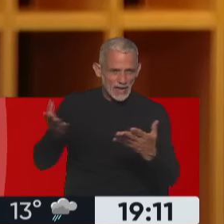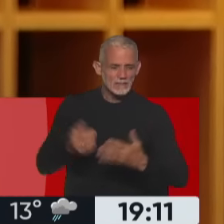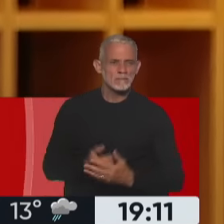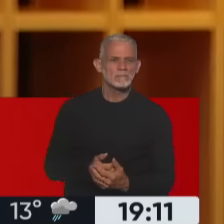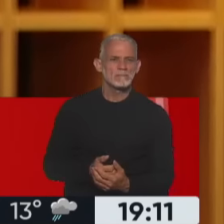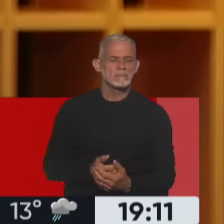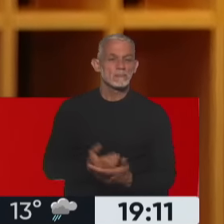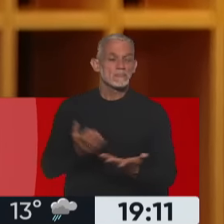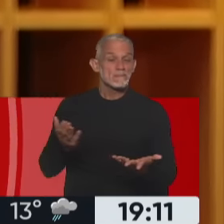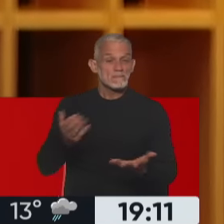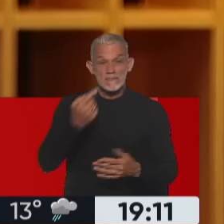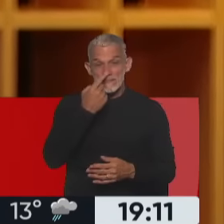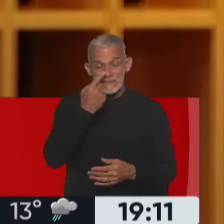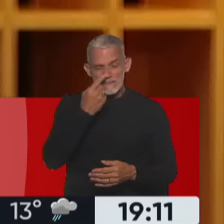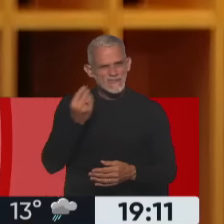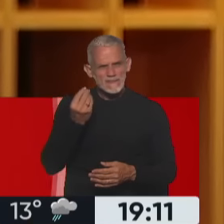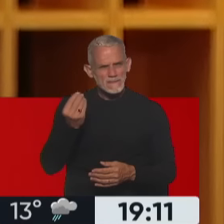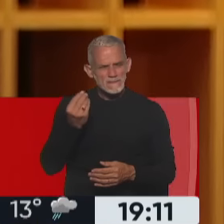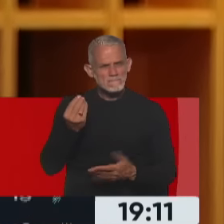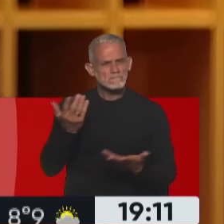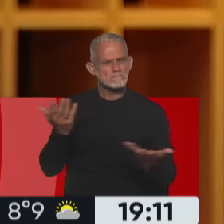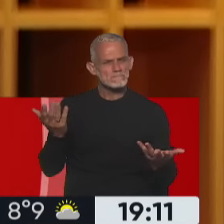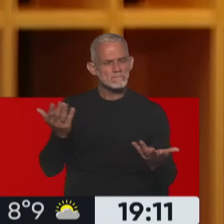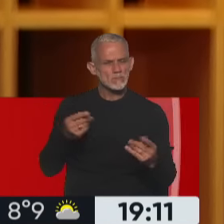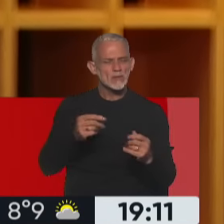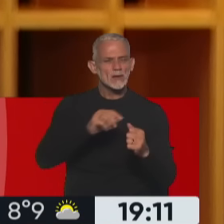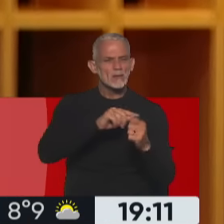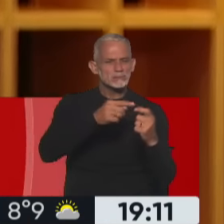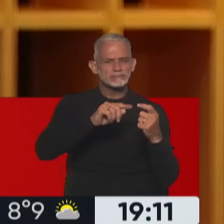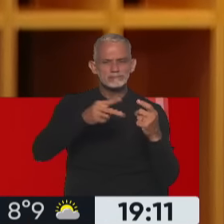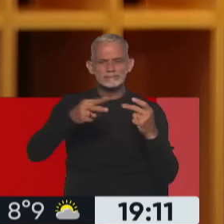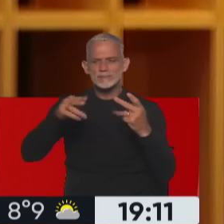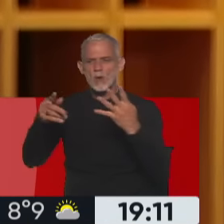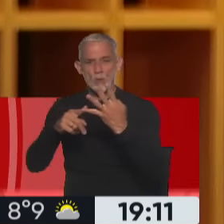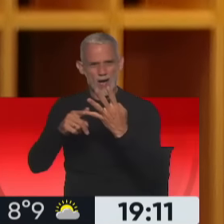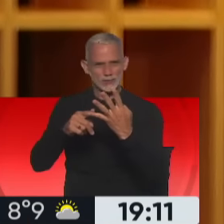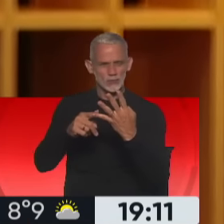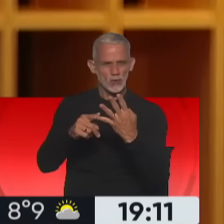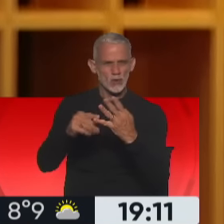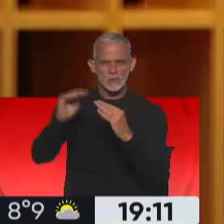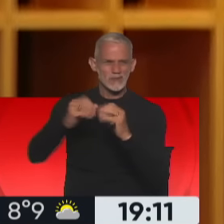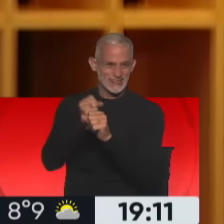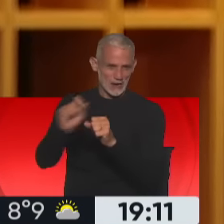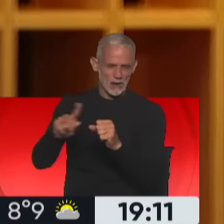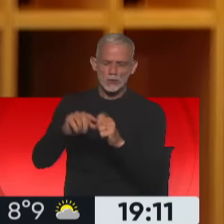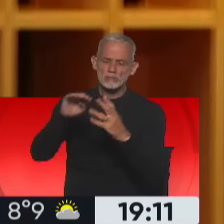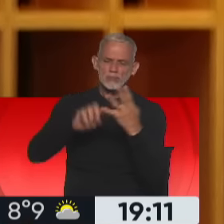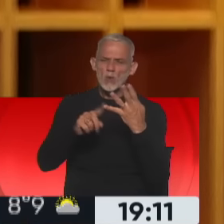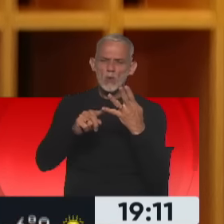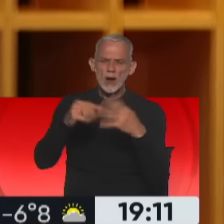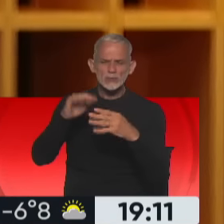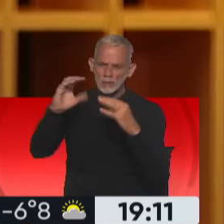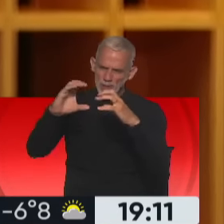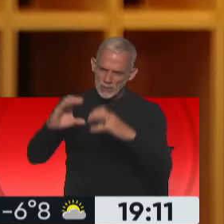lo interesante es cuando llega la parte 4, que es la parte final del trabajo, dice